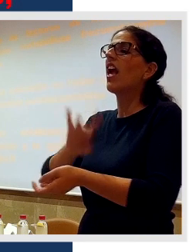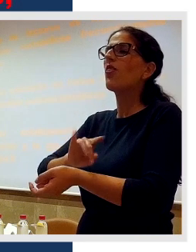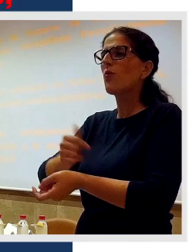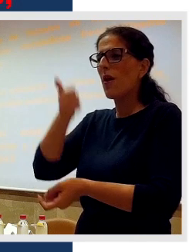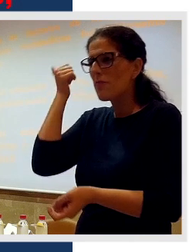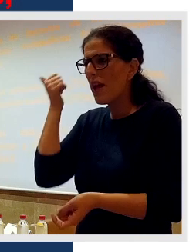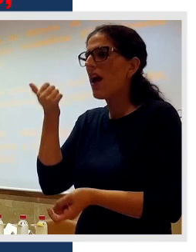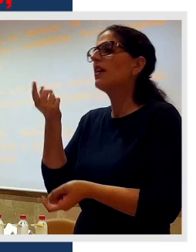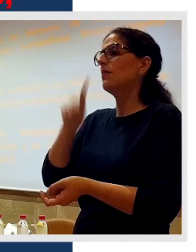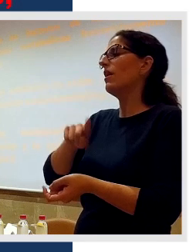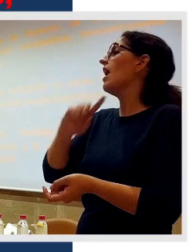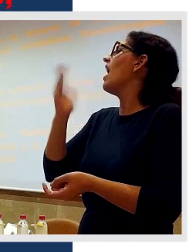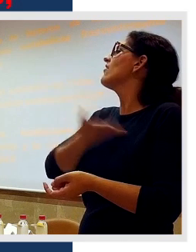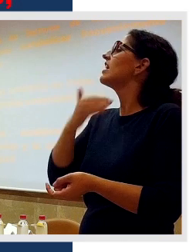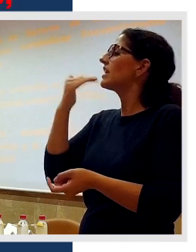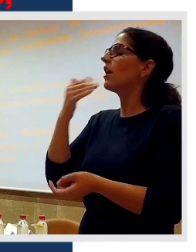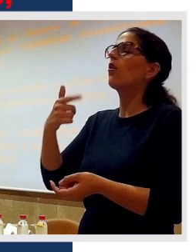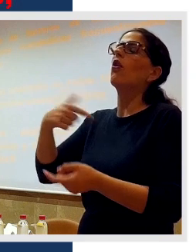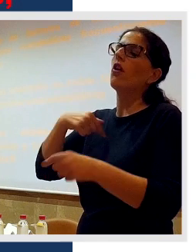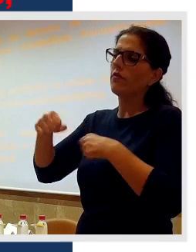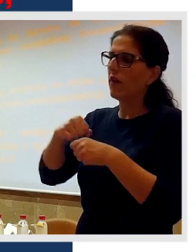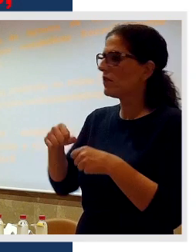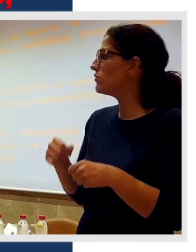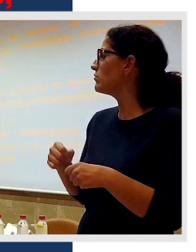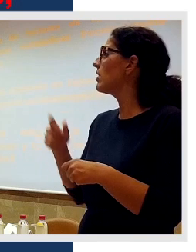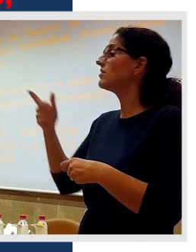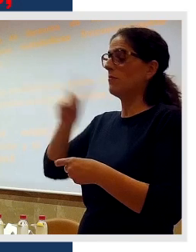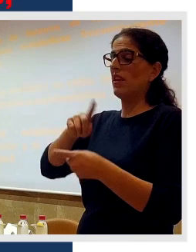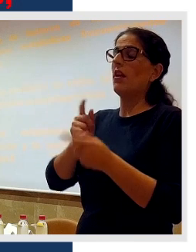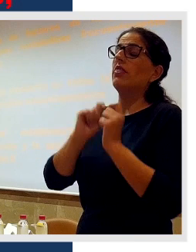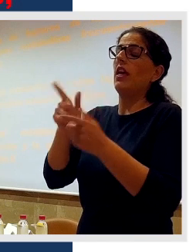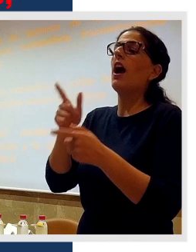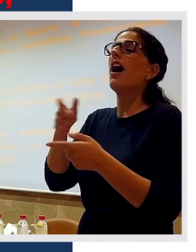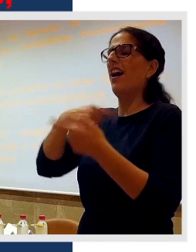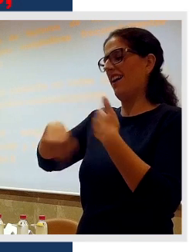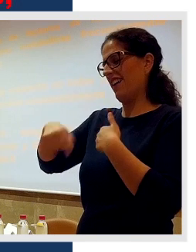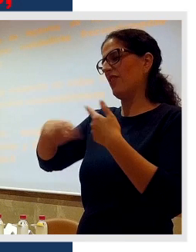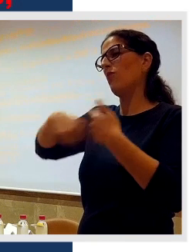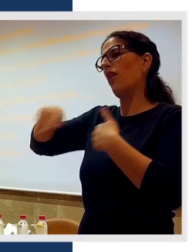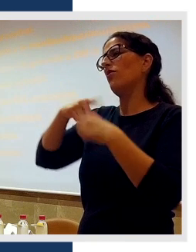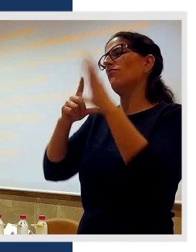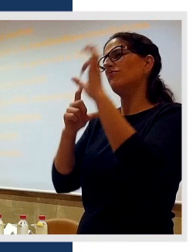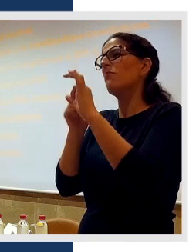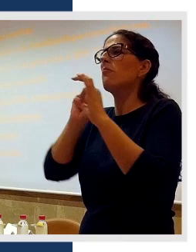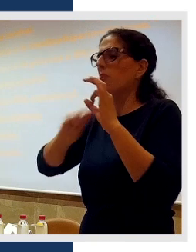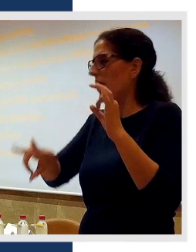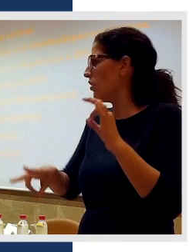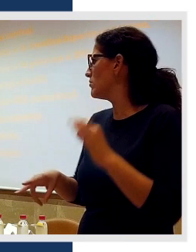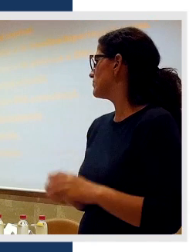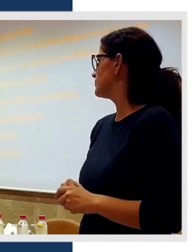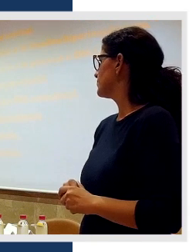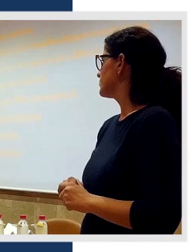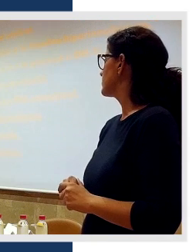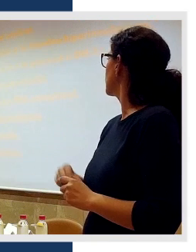factores de riesgo cardiovascular, con lo que se llega al desarrollo de una arteriosclerosis, de infarto y de trombosis.